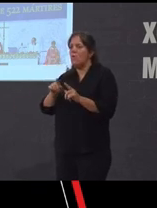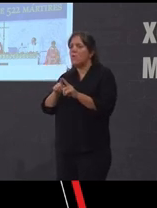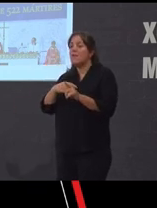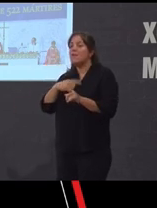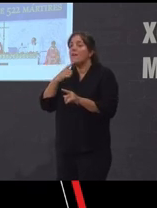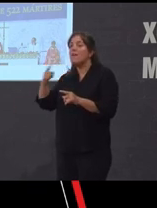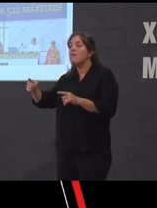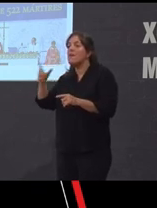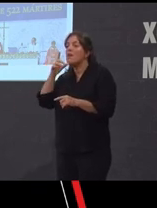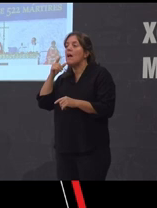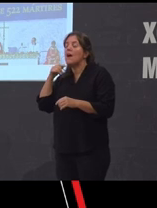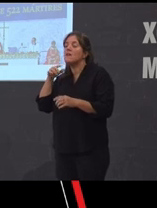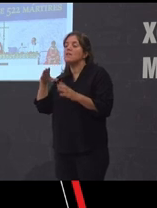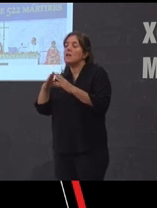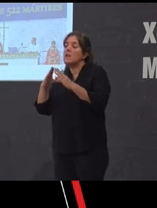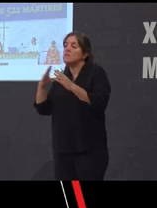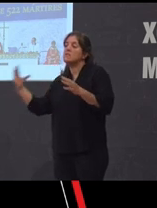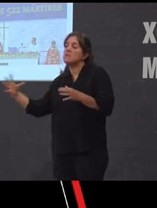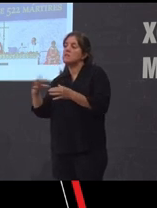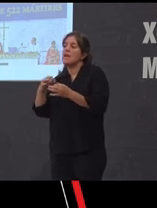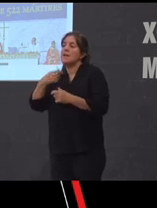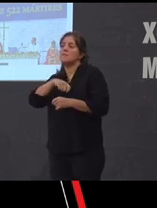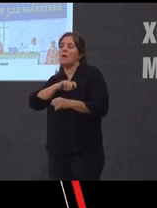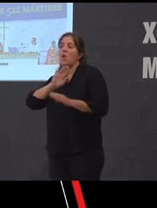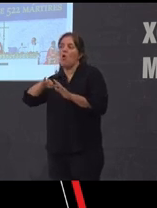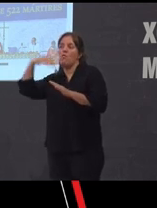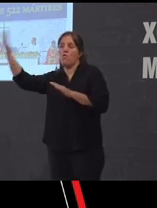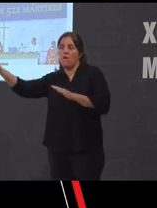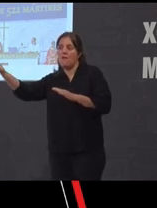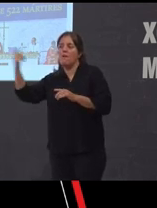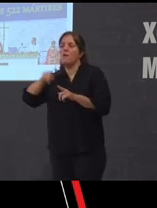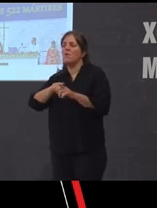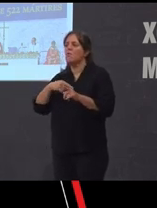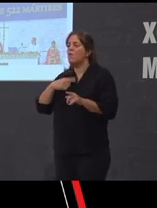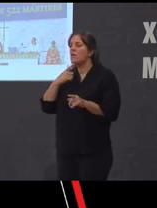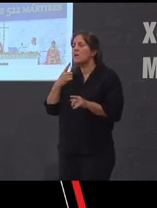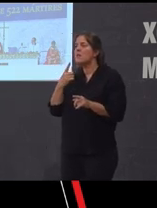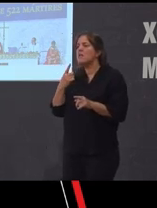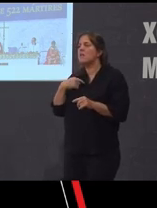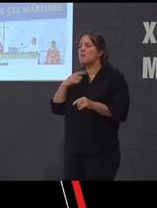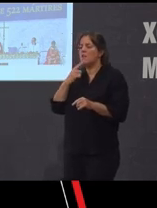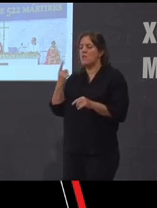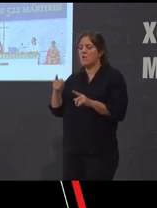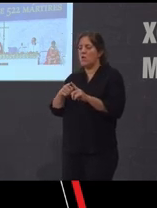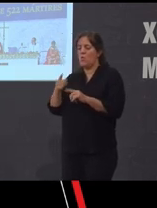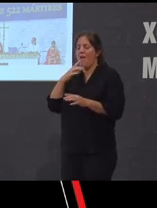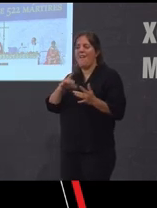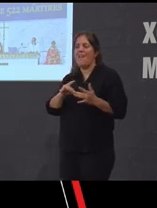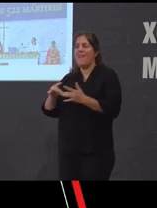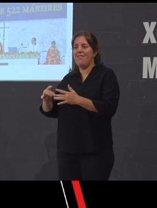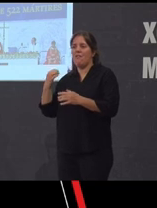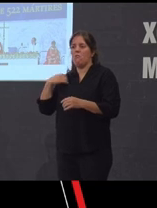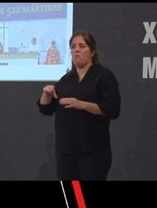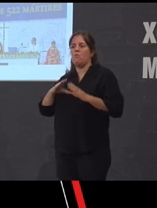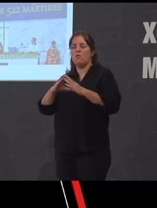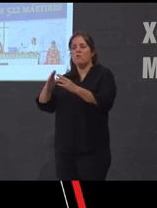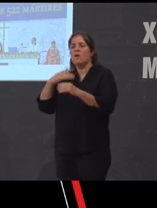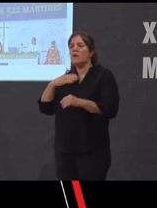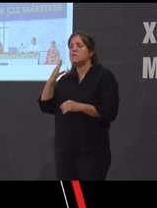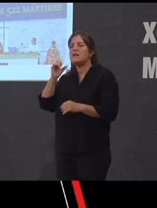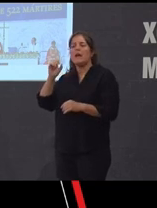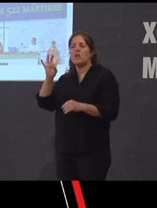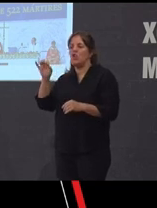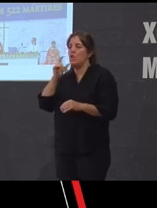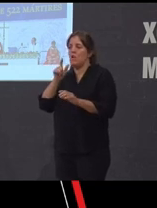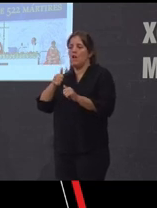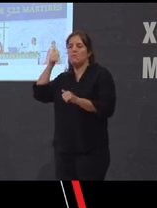en España, fora de España, e intenta dicir o monopolio da religiosidade é católico. Non pode haber outra religión